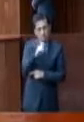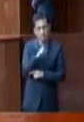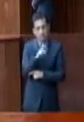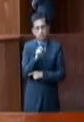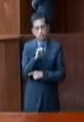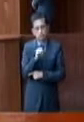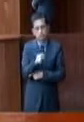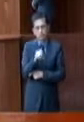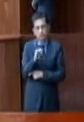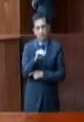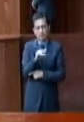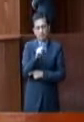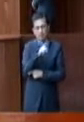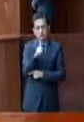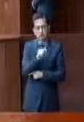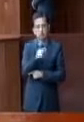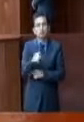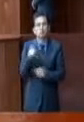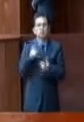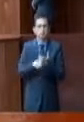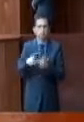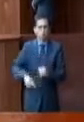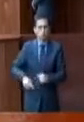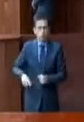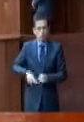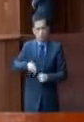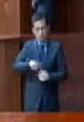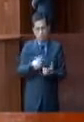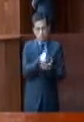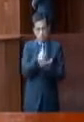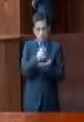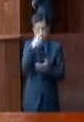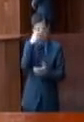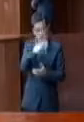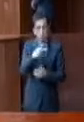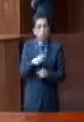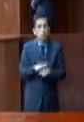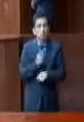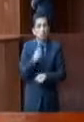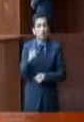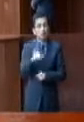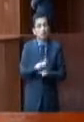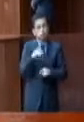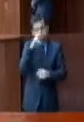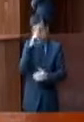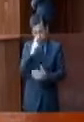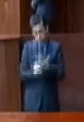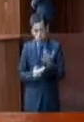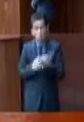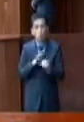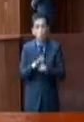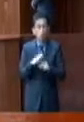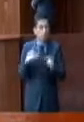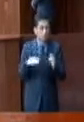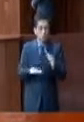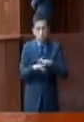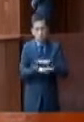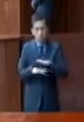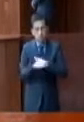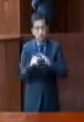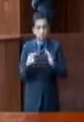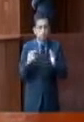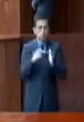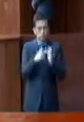todas pertenecientes al gobierno de la ciudad de mexico por la presunta vulneración al principio de imparcialidad derivado de la